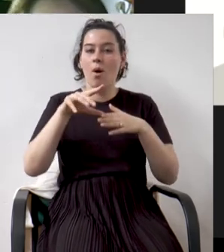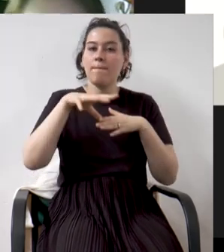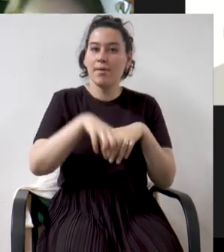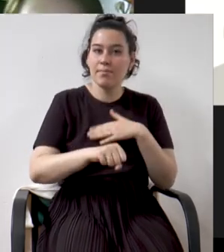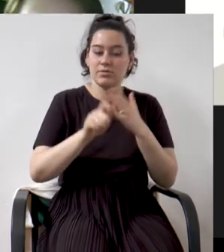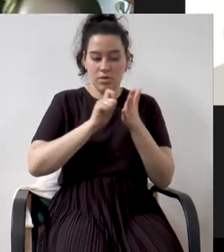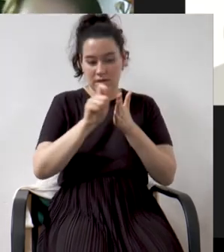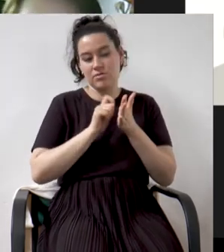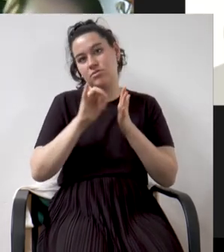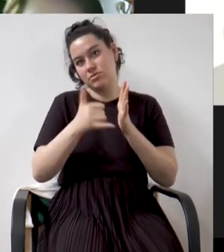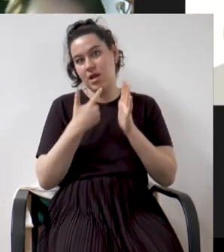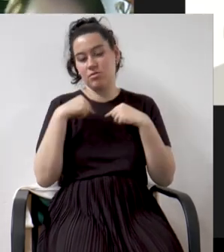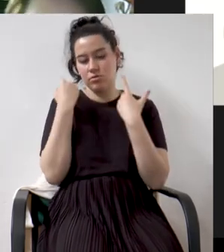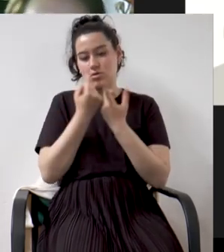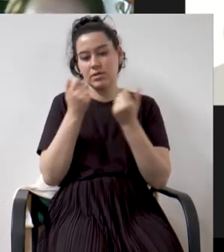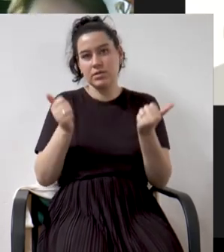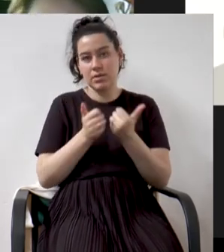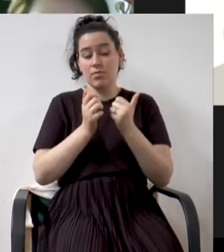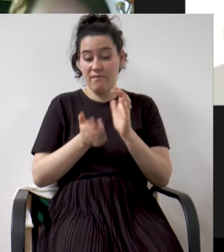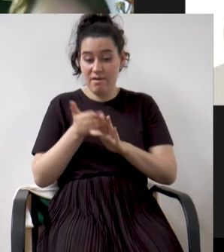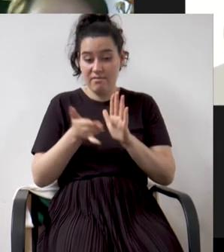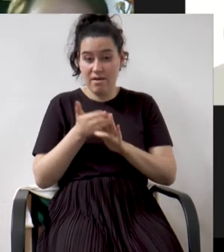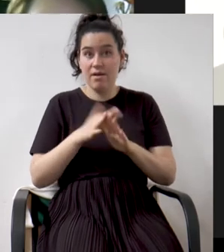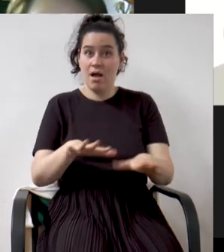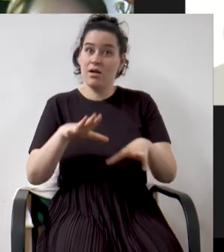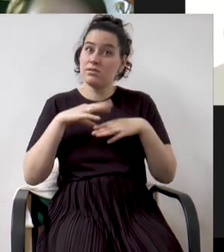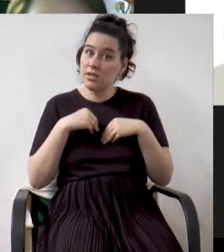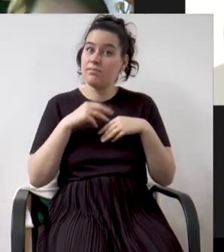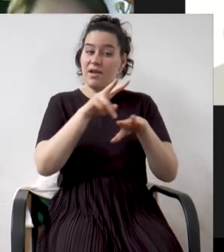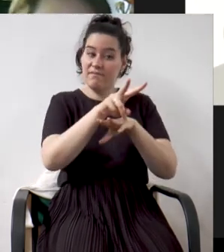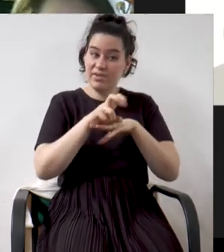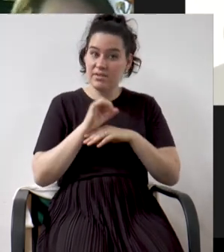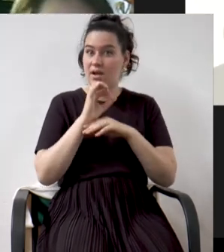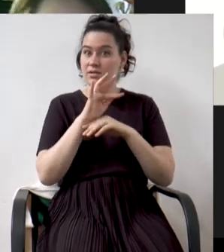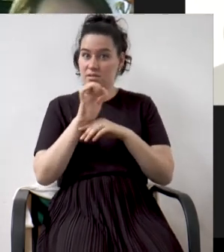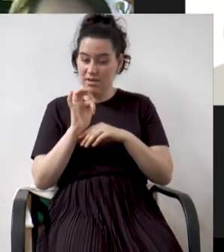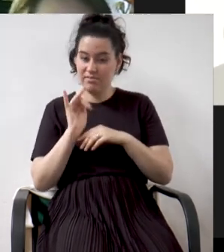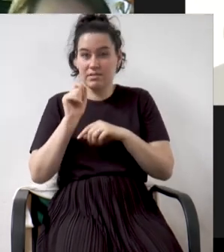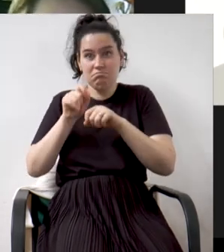escrito, y eso ya lo hemos hecho, de que se van a hacer cargo del curso de física del ICEF.